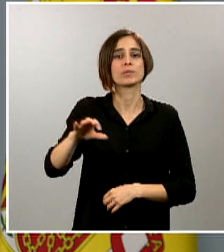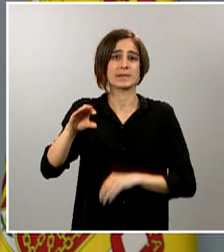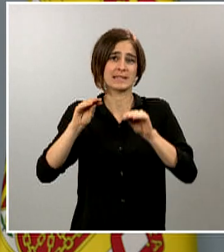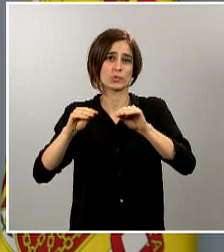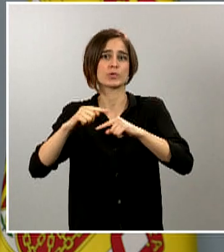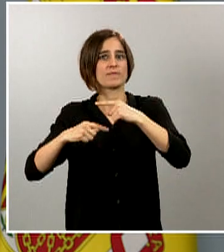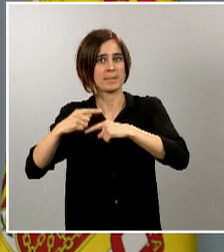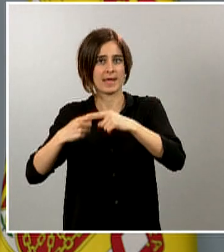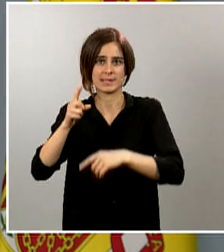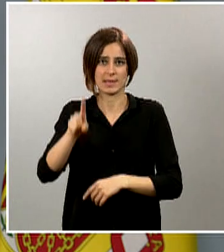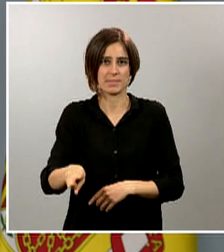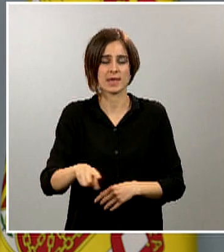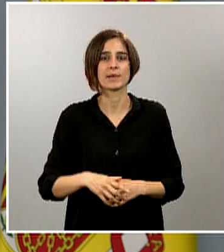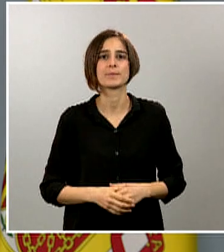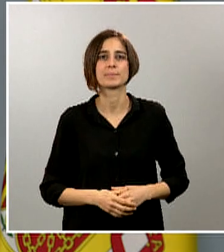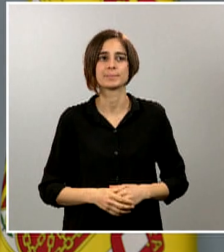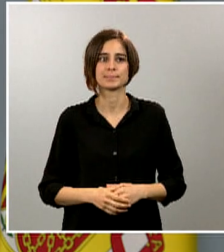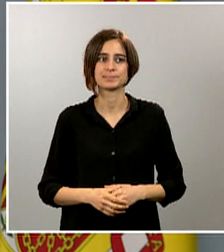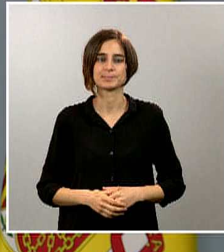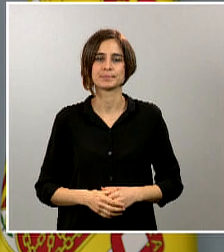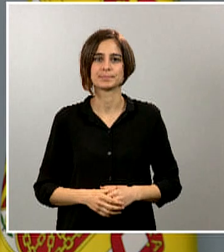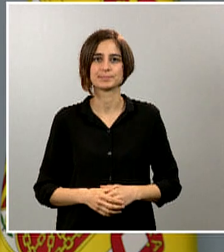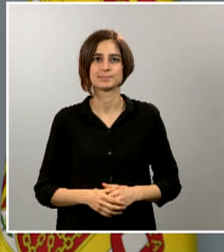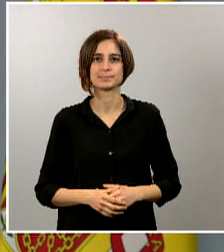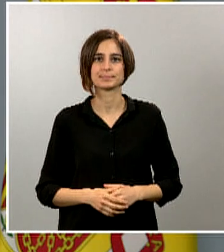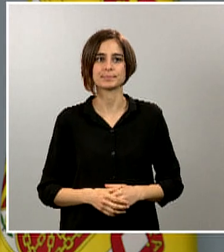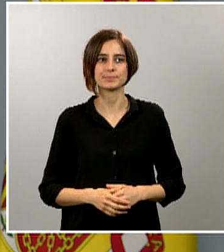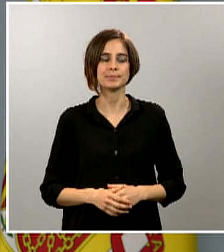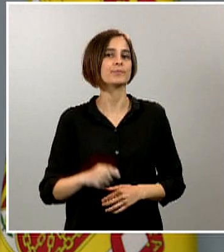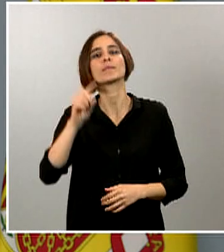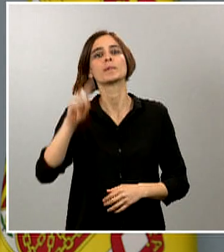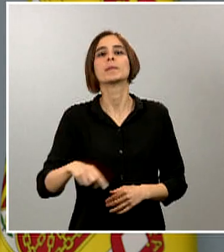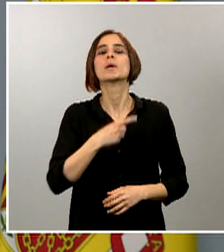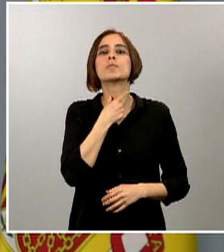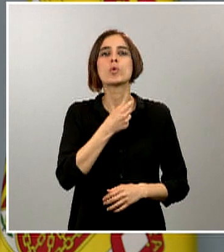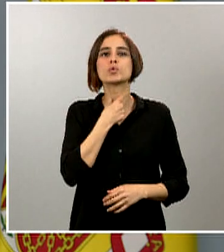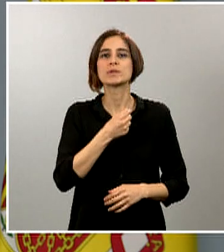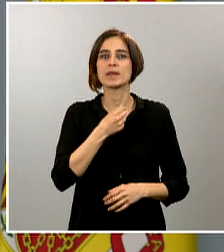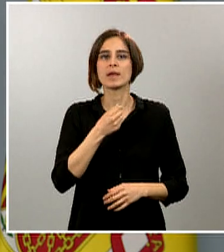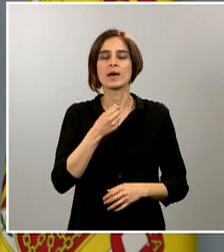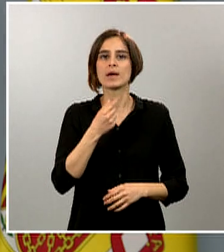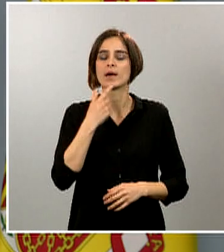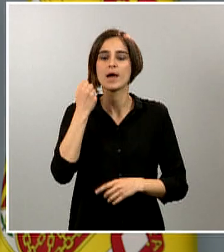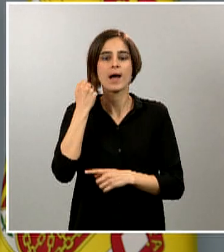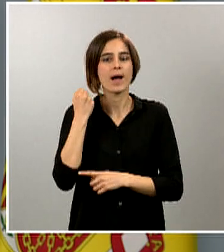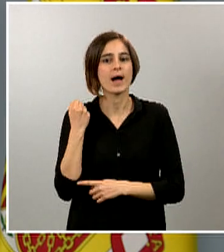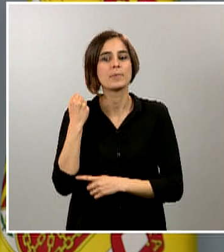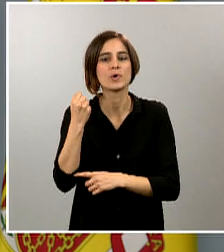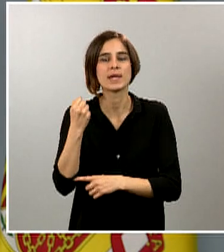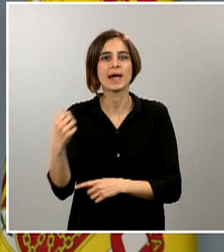coronavirus. En ese sentido, también me gustaría dar el apoyo a todos aquellos que se encuentran